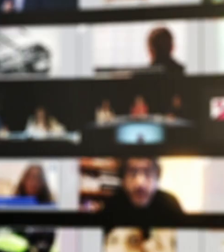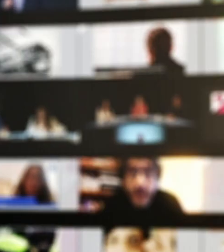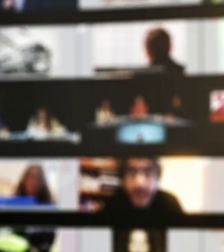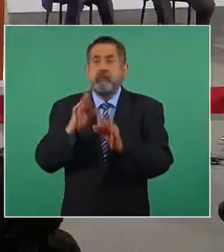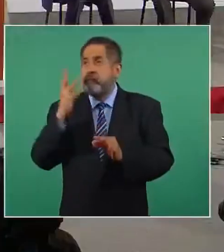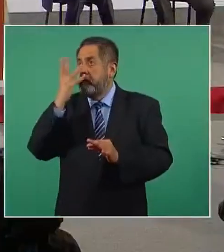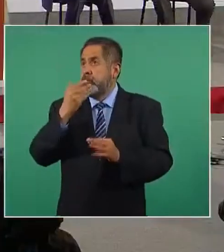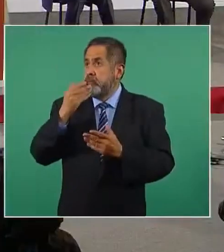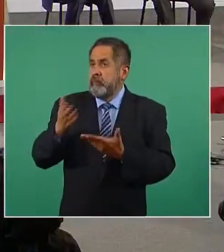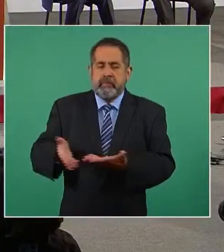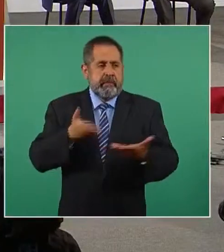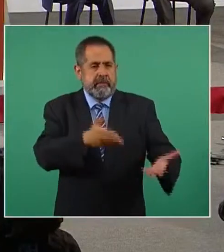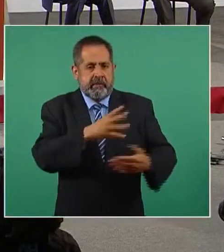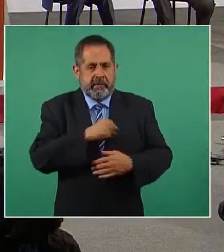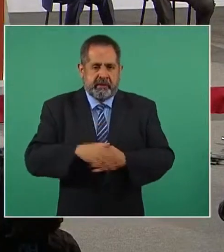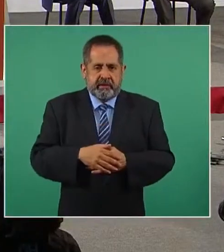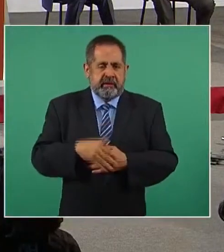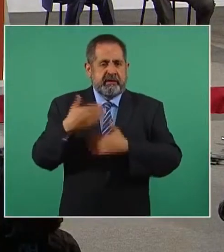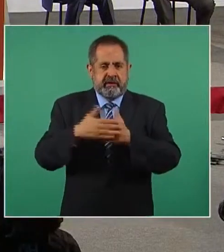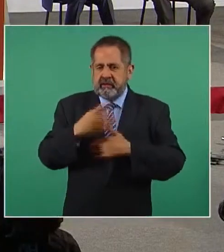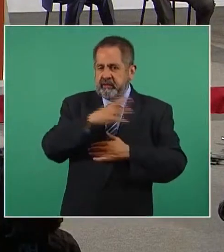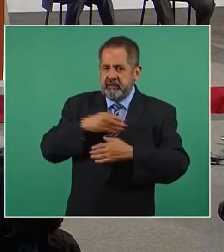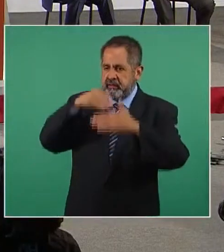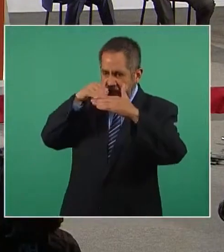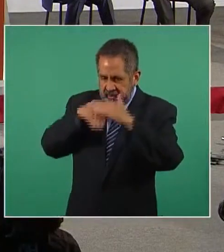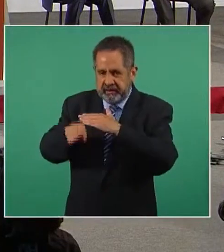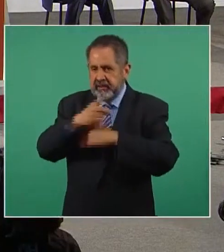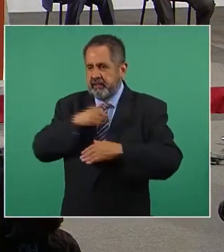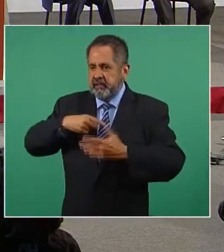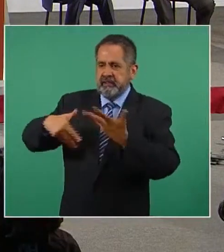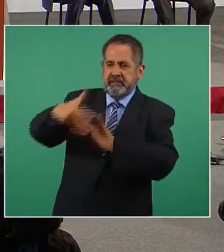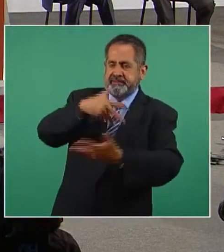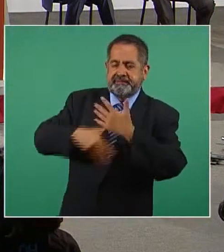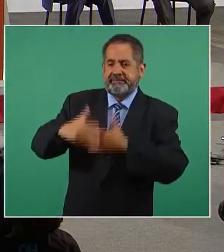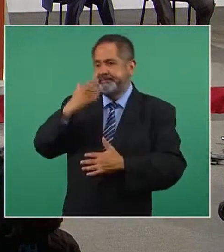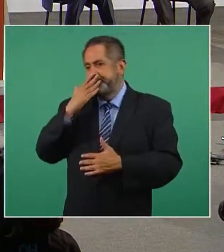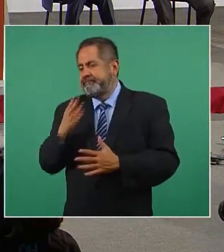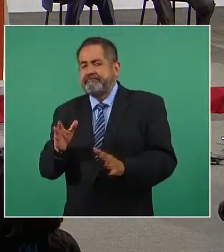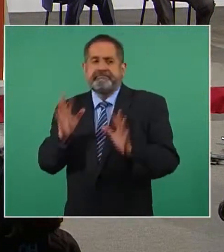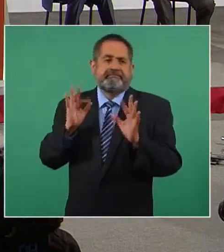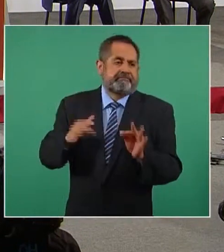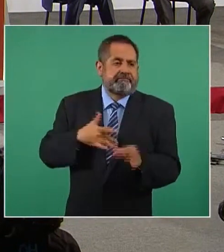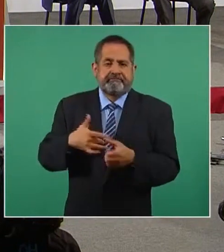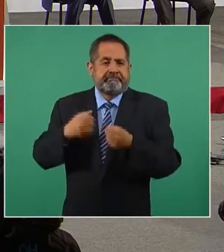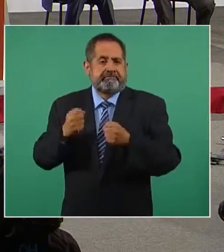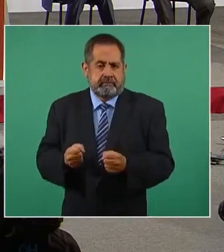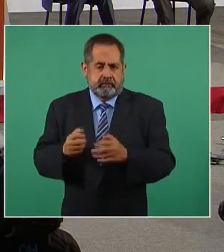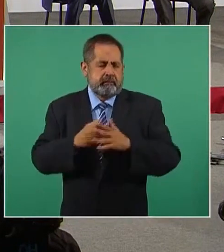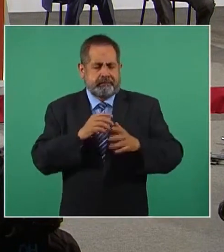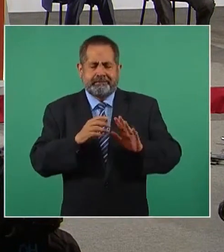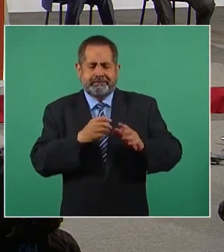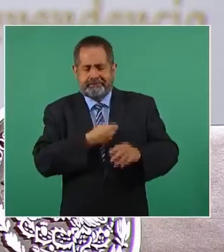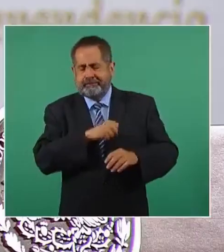y voluntario. Van a llegar los niños tienen que llegar a un ambiente precisamente no solamente seguro en lo que se refiere a